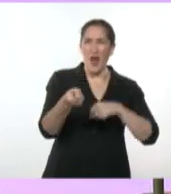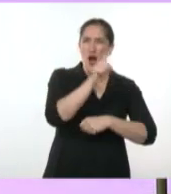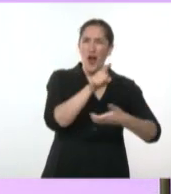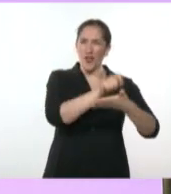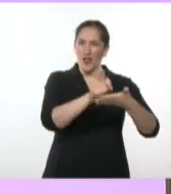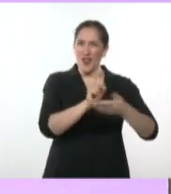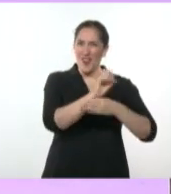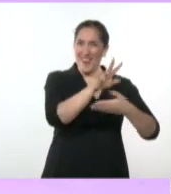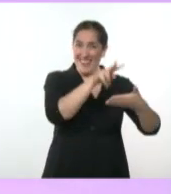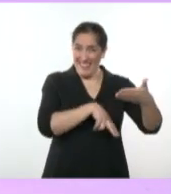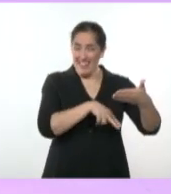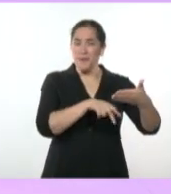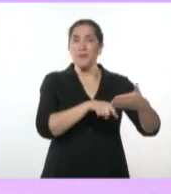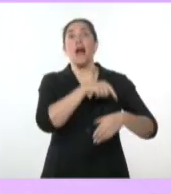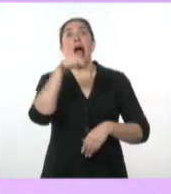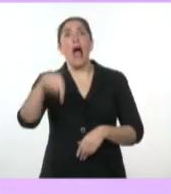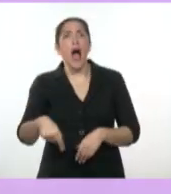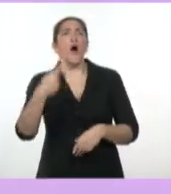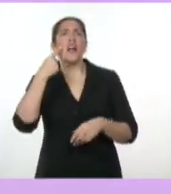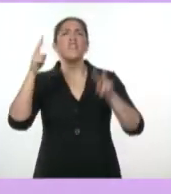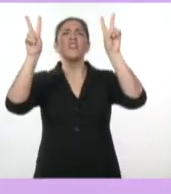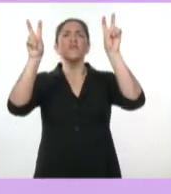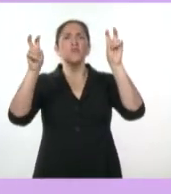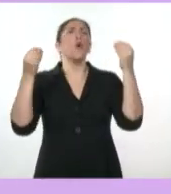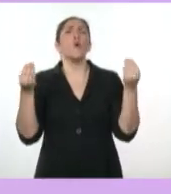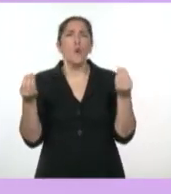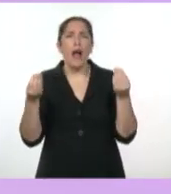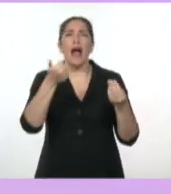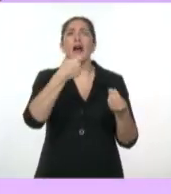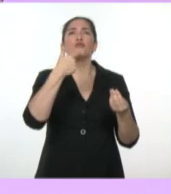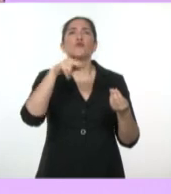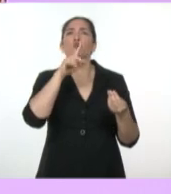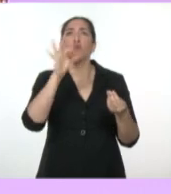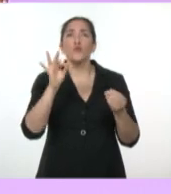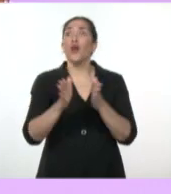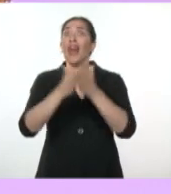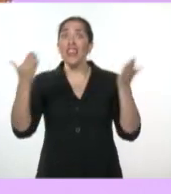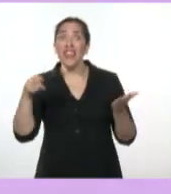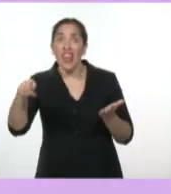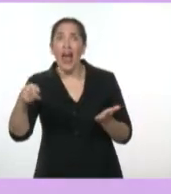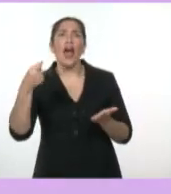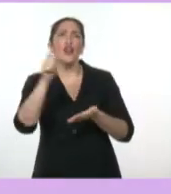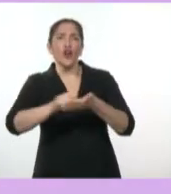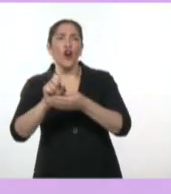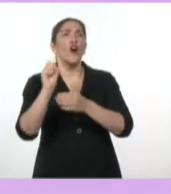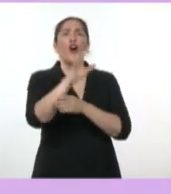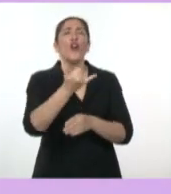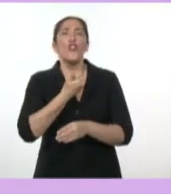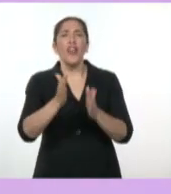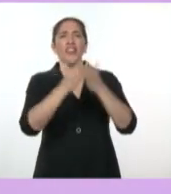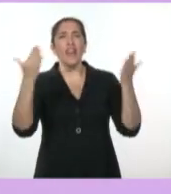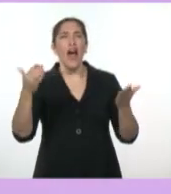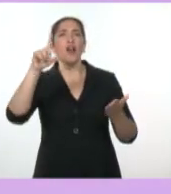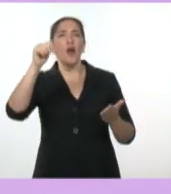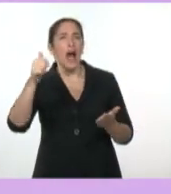es el asunto de esta nota. Es para el diario La Opinión, que no dijimos. Esta carta de lectores de preocupación por los